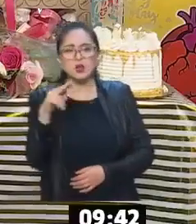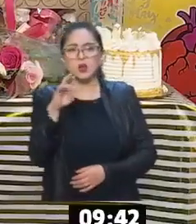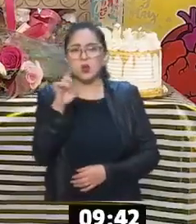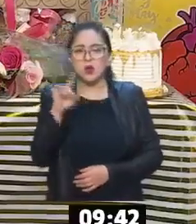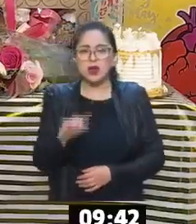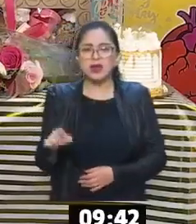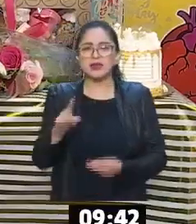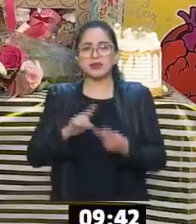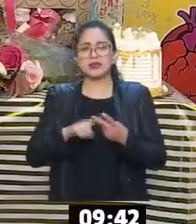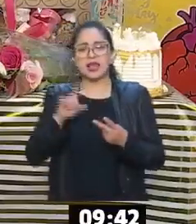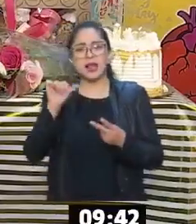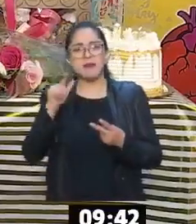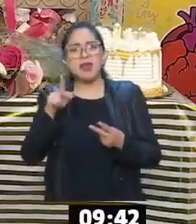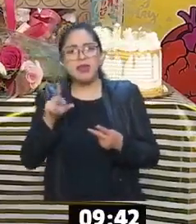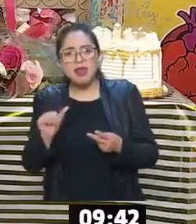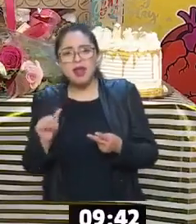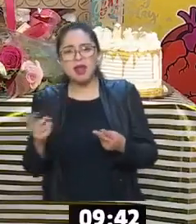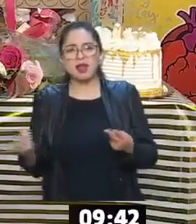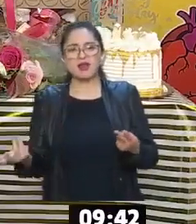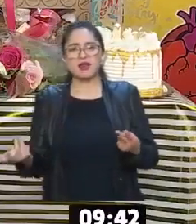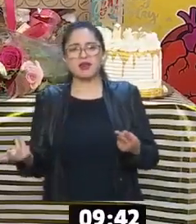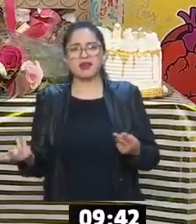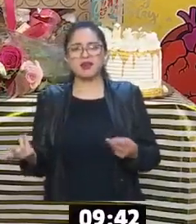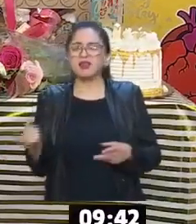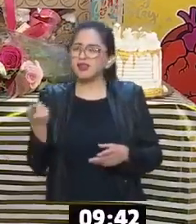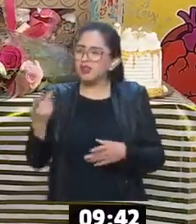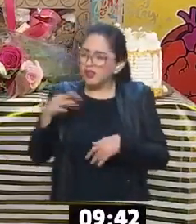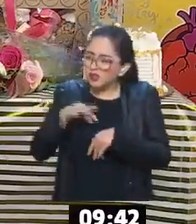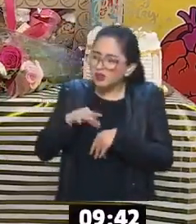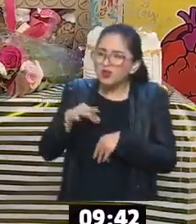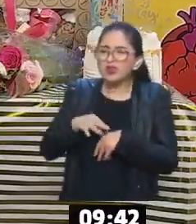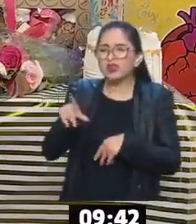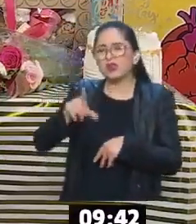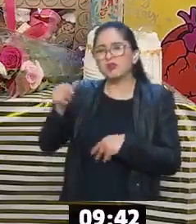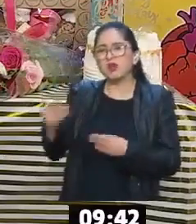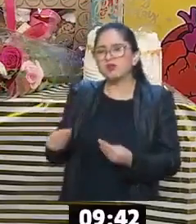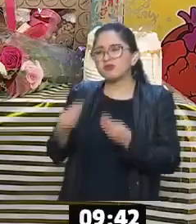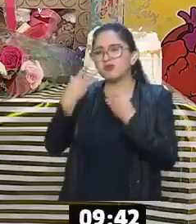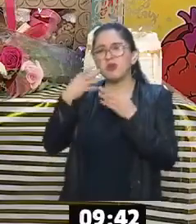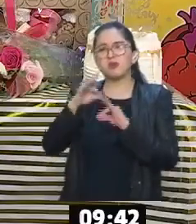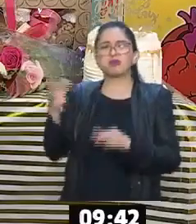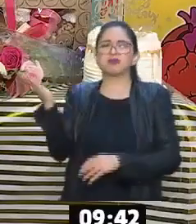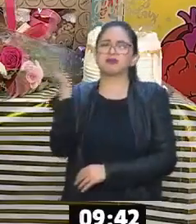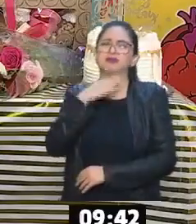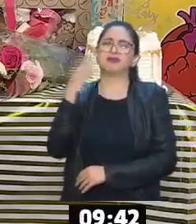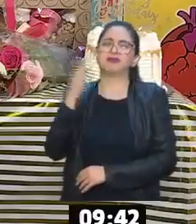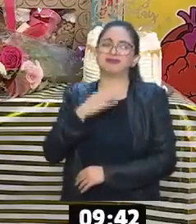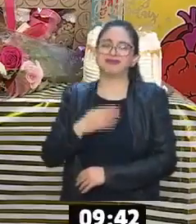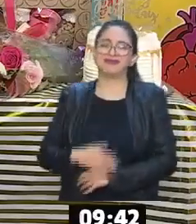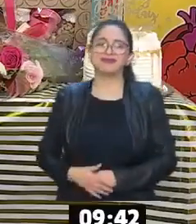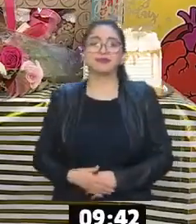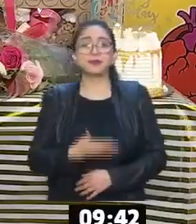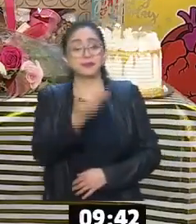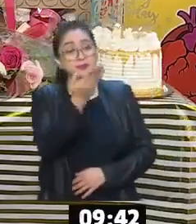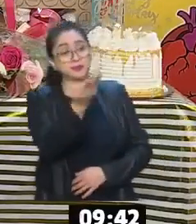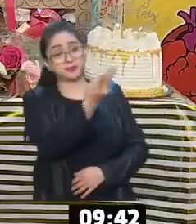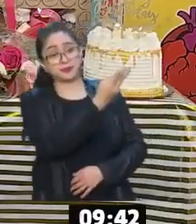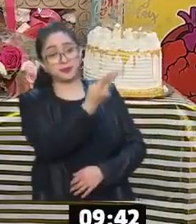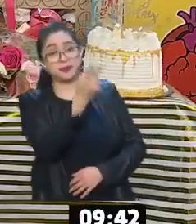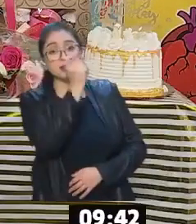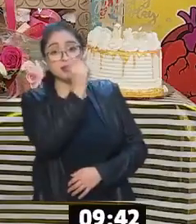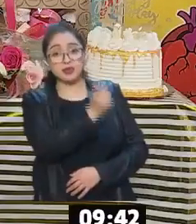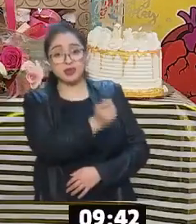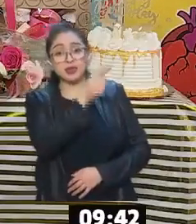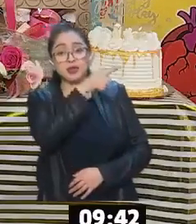Almendras. Ay, no, doctora, y luego anda. Perdona. Sí, sí, se la oiga, sabe. Y el compañero que nos acompaña, Museo